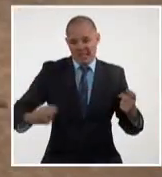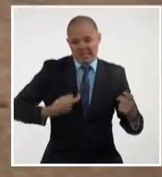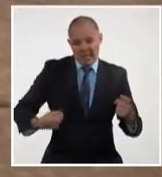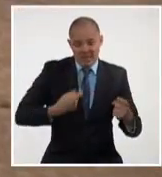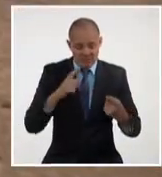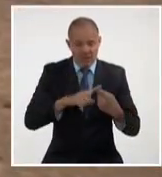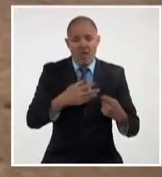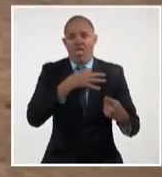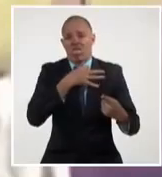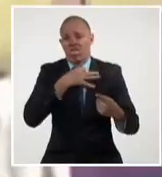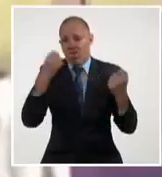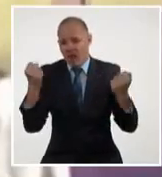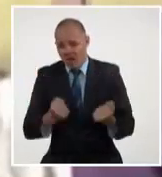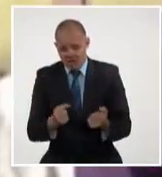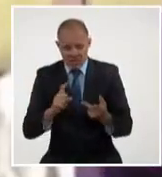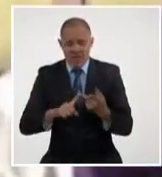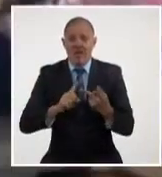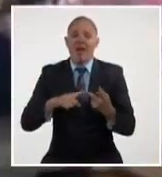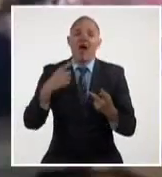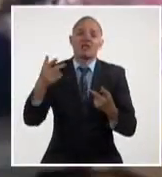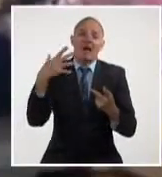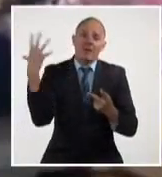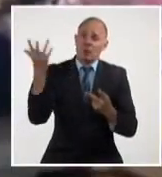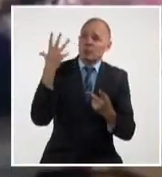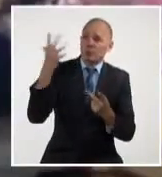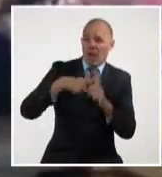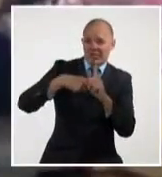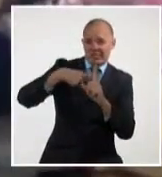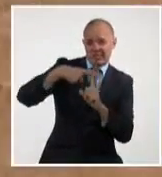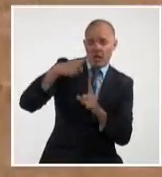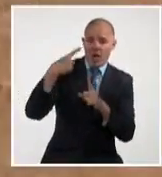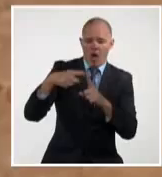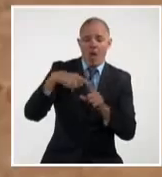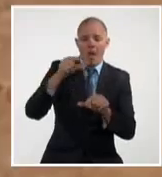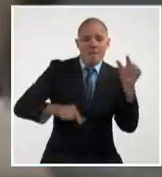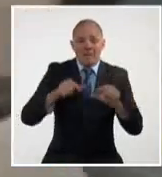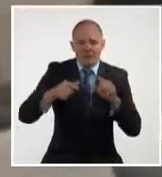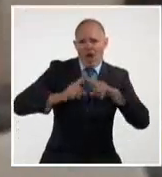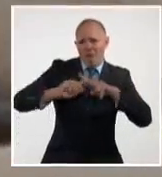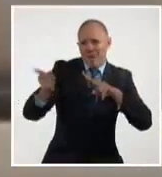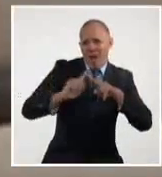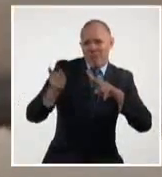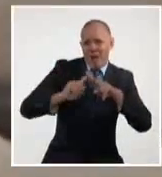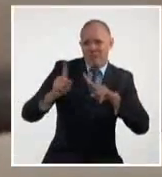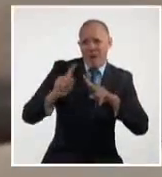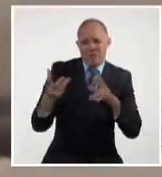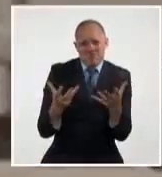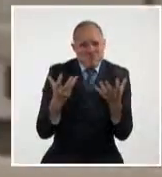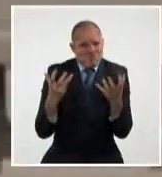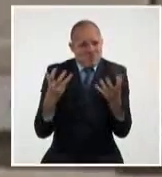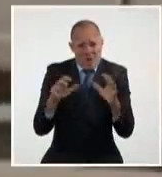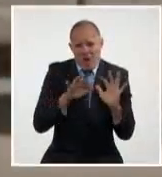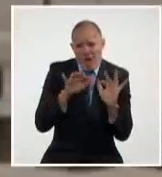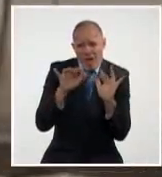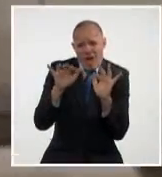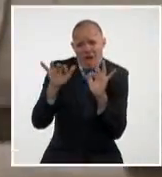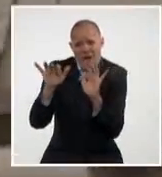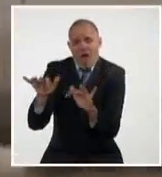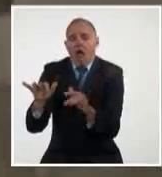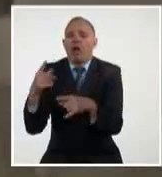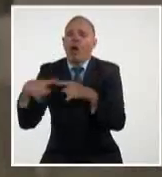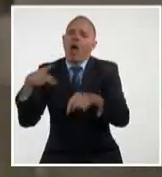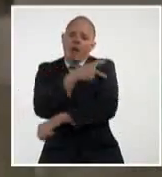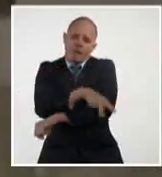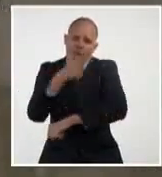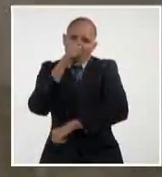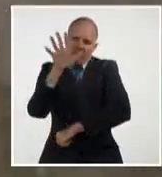cambio climático no obliguen al éxodo a millones de personas dentro y fuera de